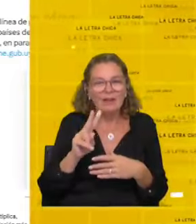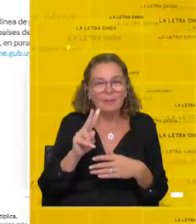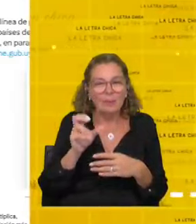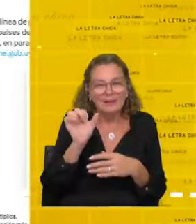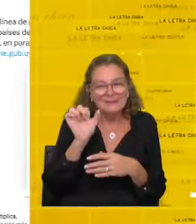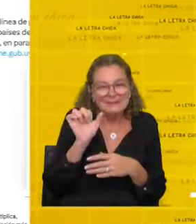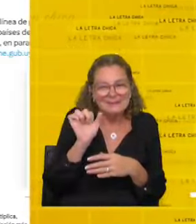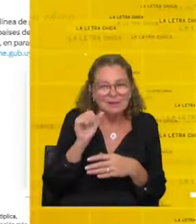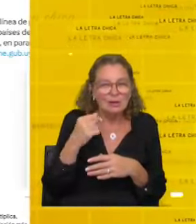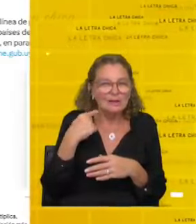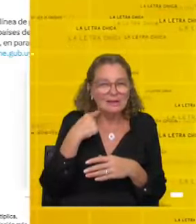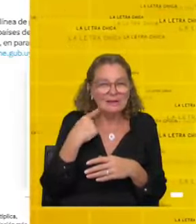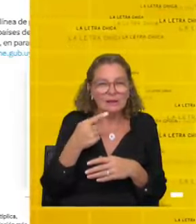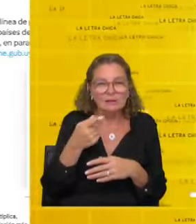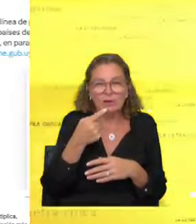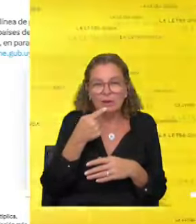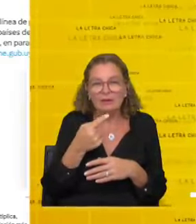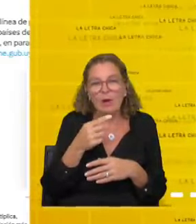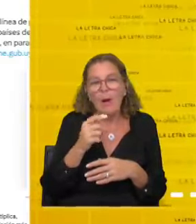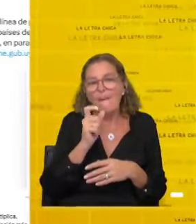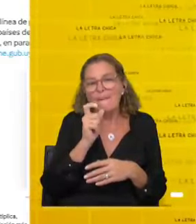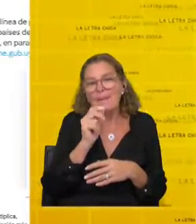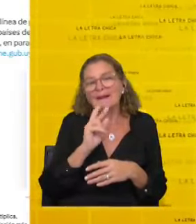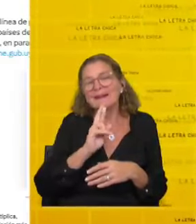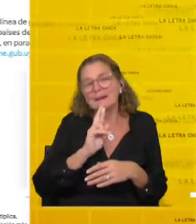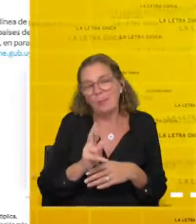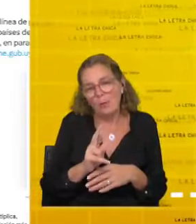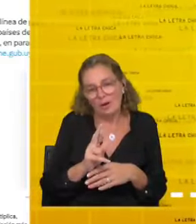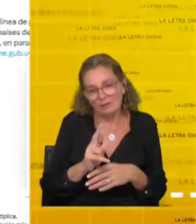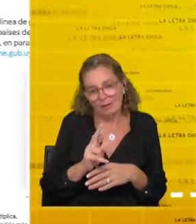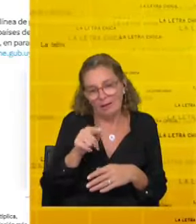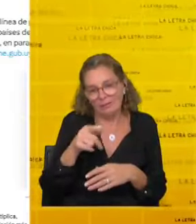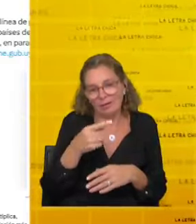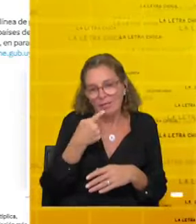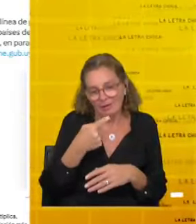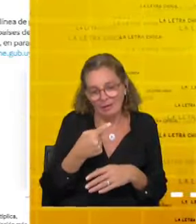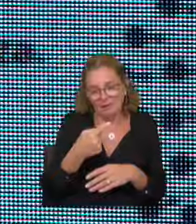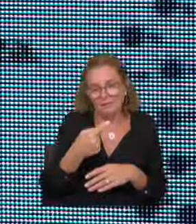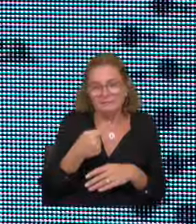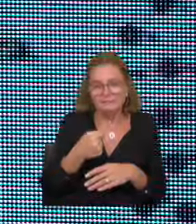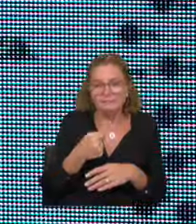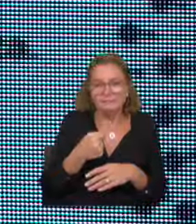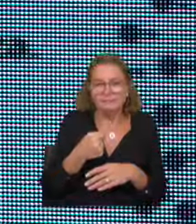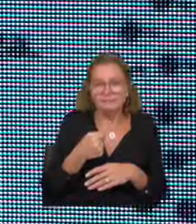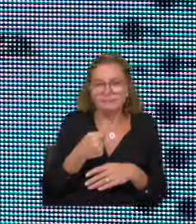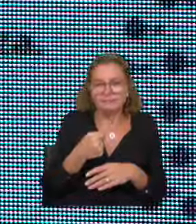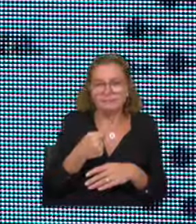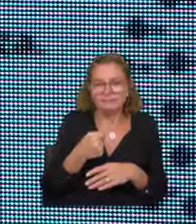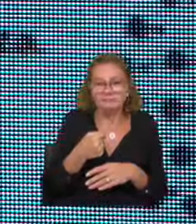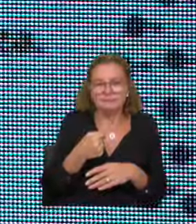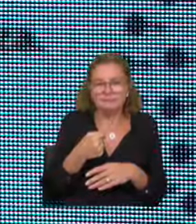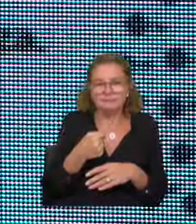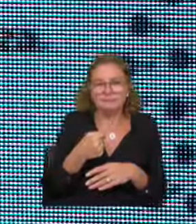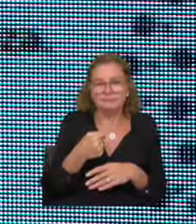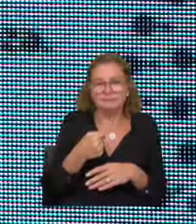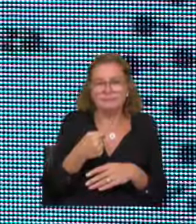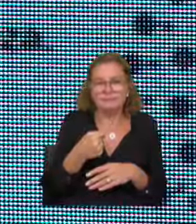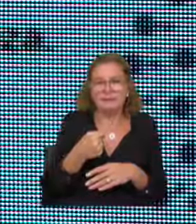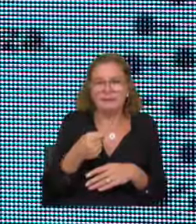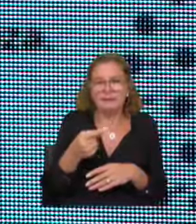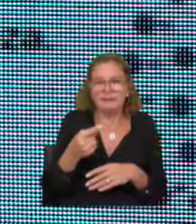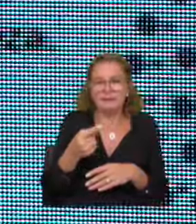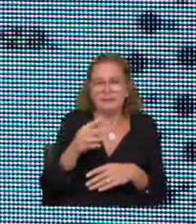más chiquitos grises son reacciones o sea comentarios a esas posteos o publicaciones después vemos los actores técnicos también